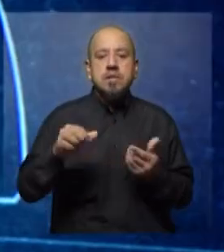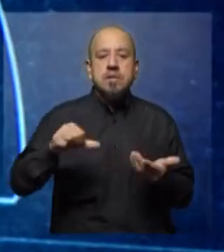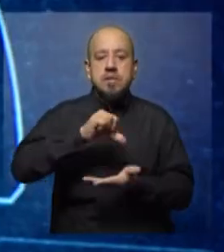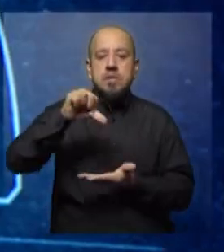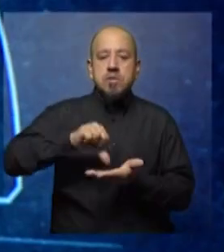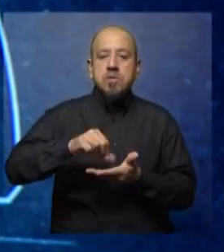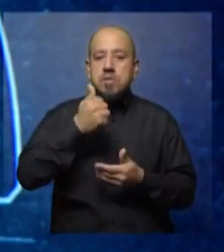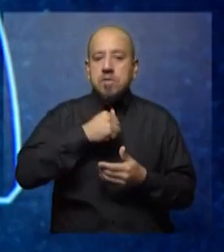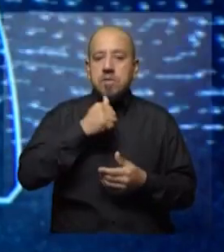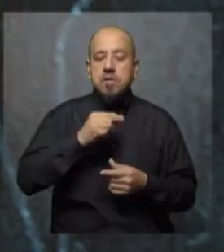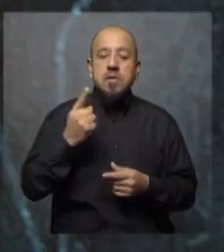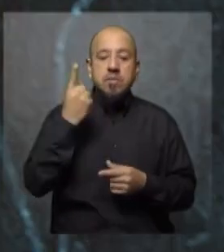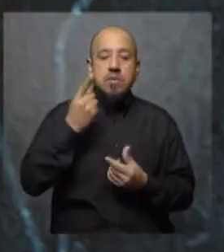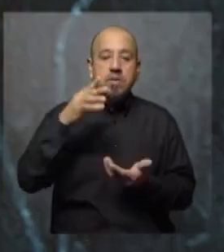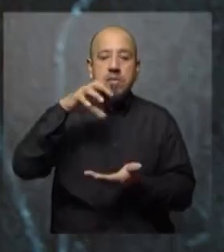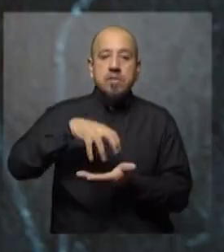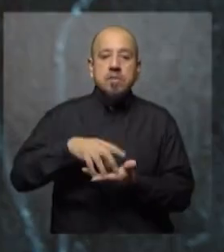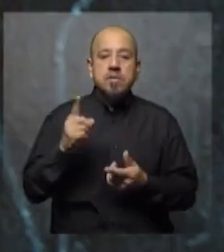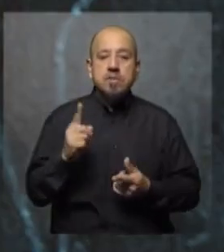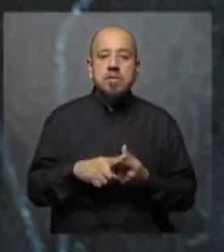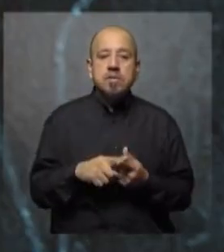el primer edificio